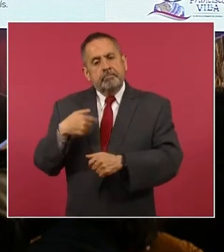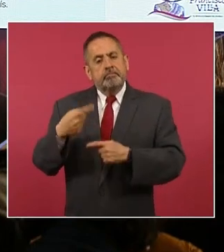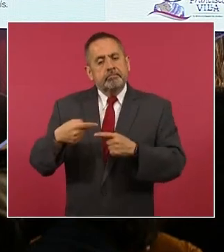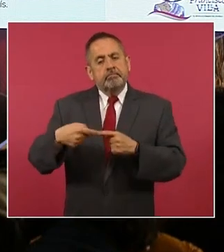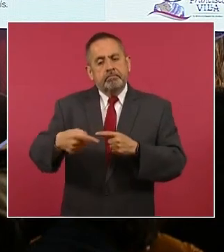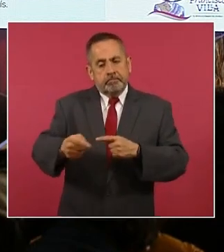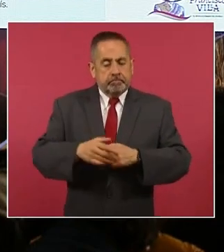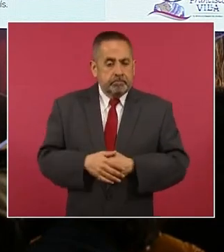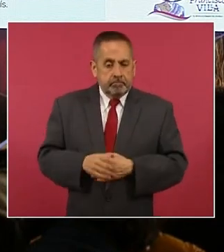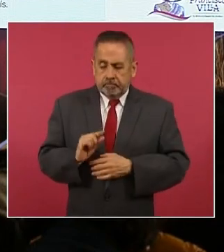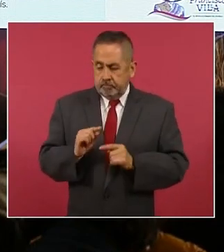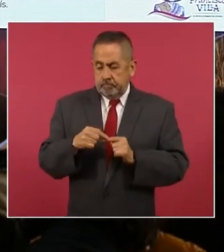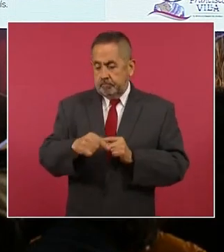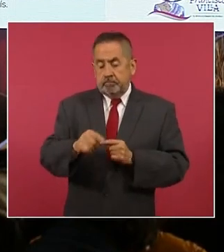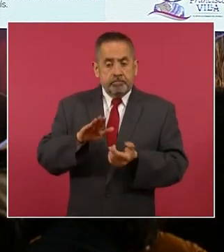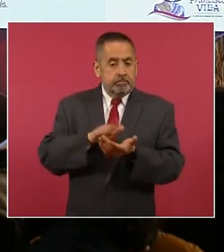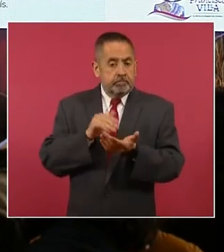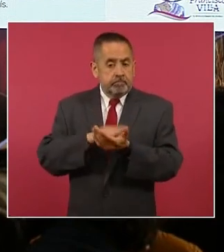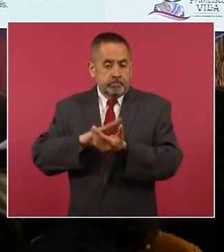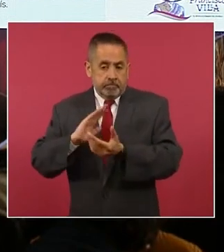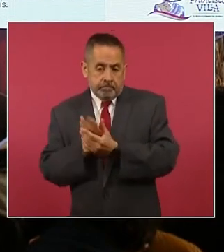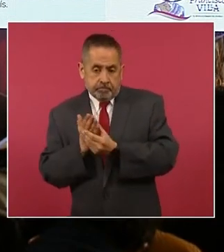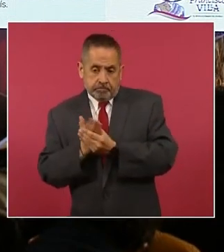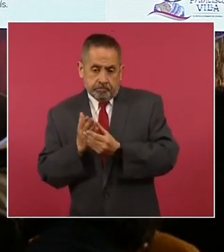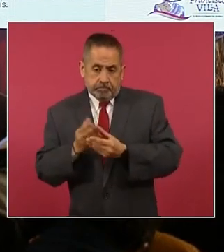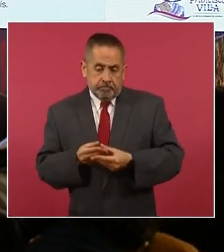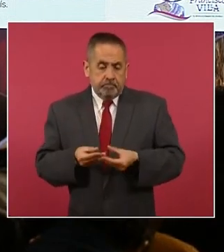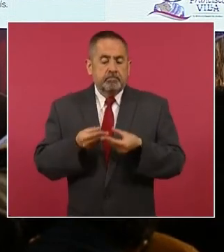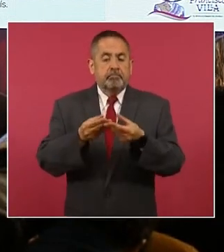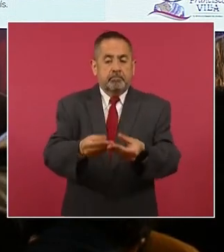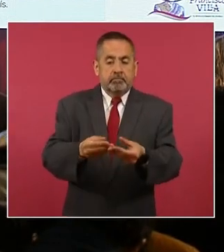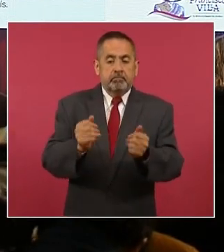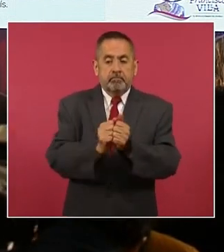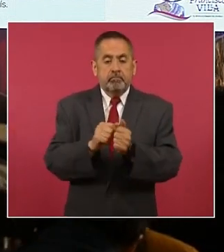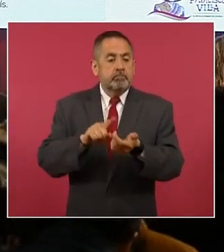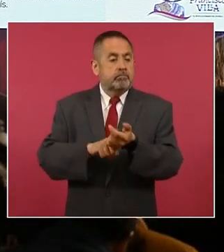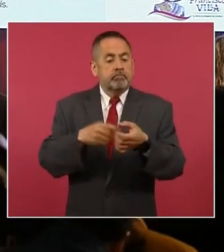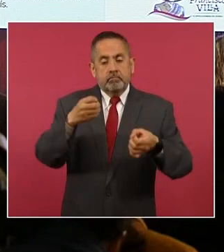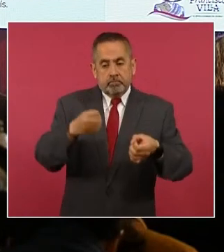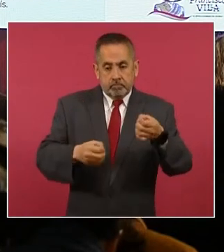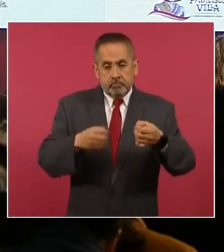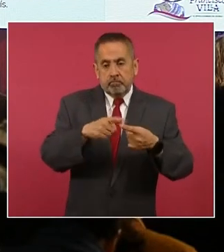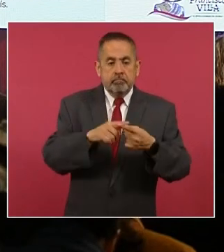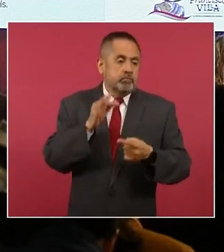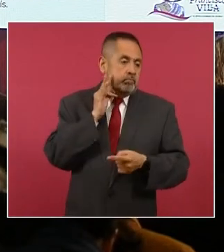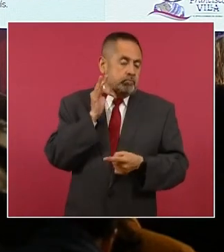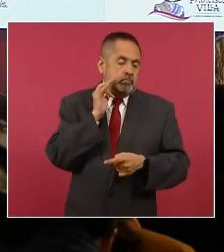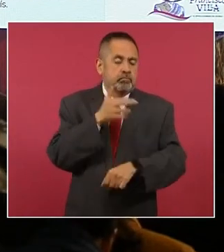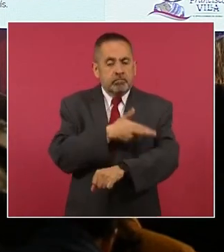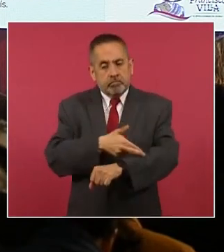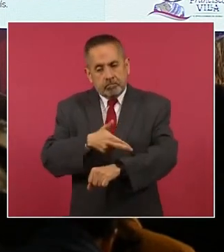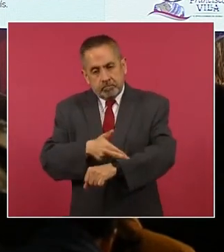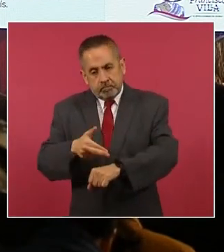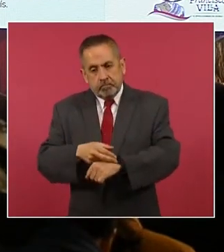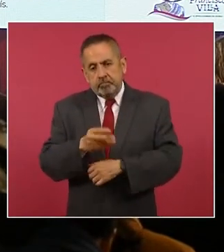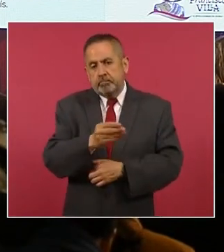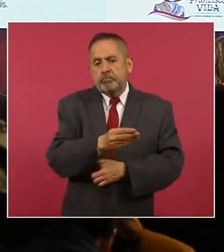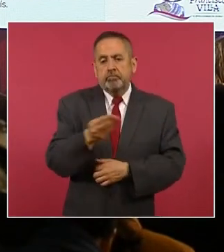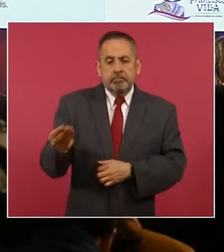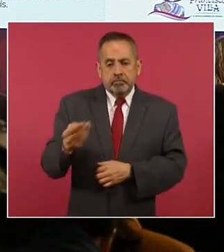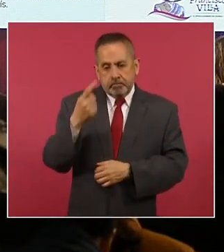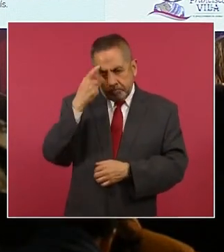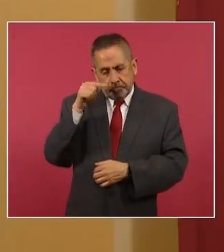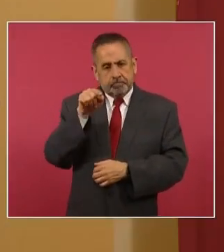presentar y también la fiscalía junto con el juez puedan hacer este trámite para decirle